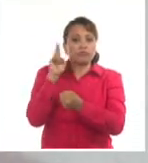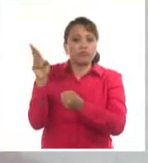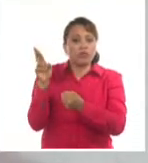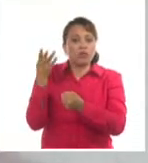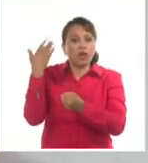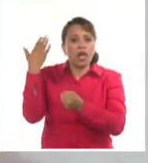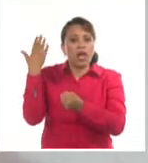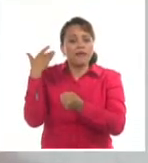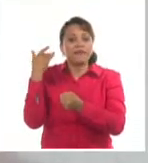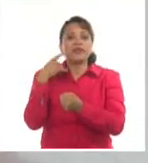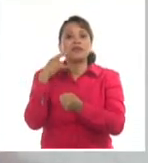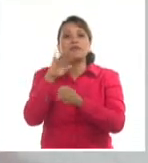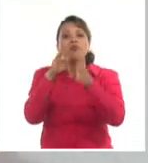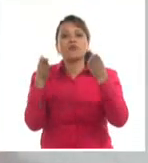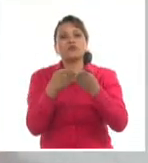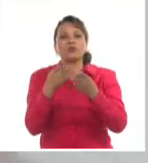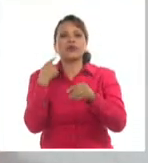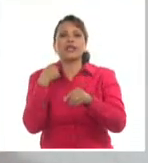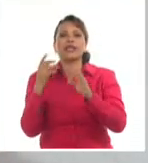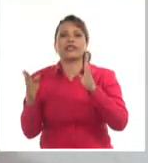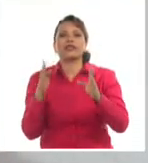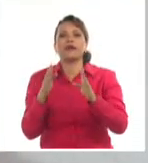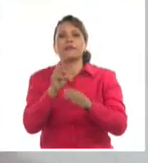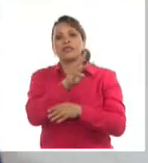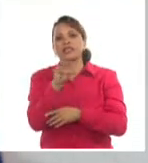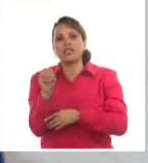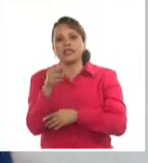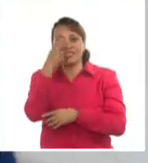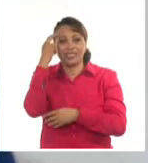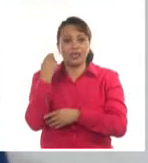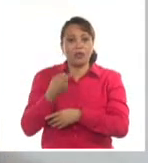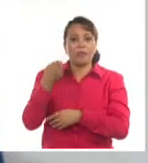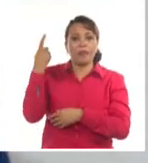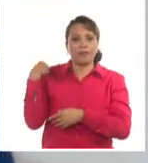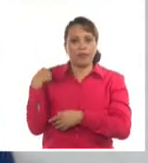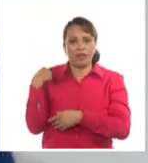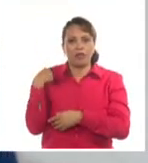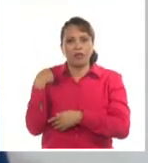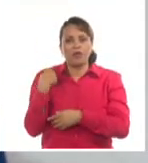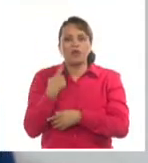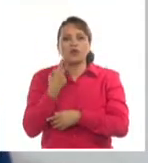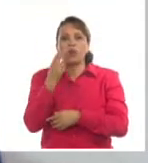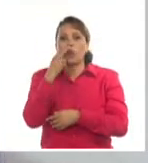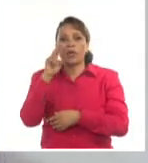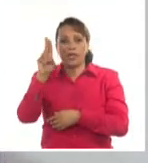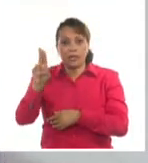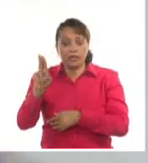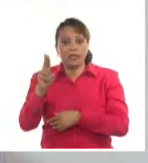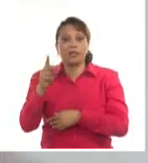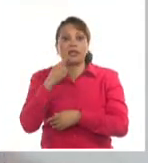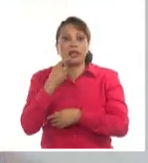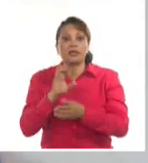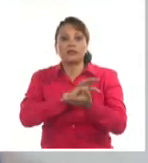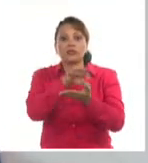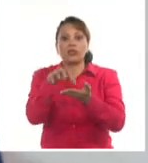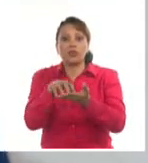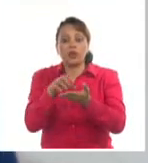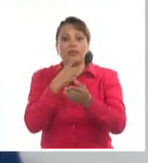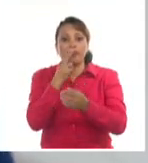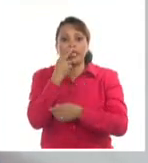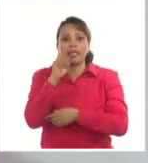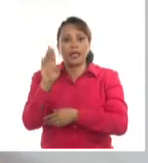vivió el mundo durante la década del 30 del siglo pasado con Adolfo Hitler en los campos de concentración nazi.